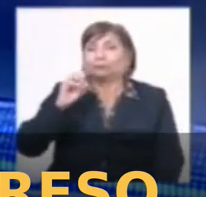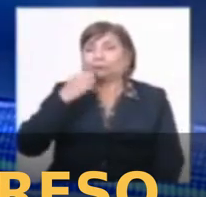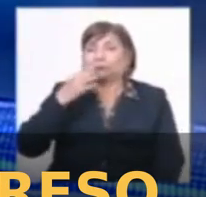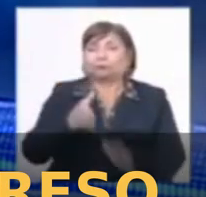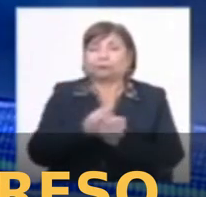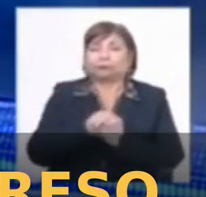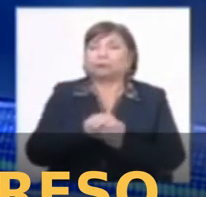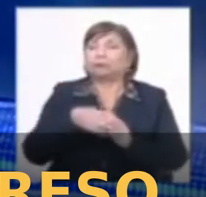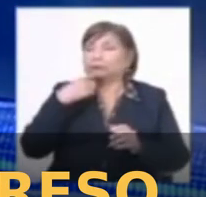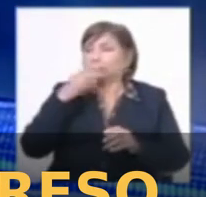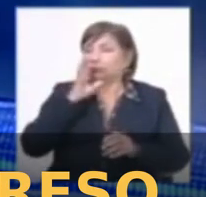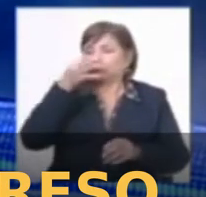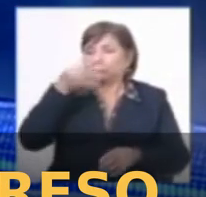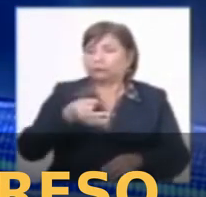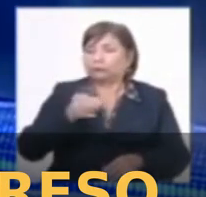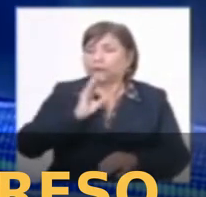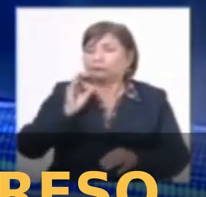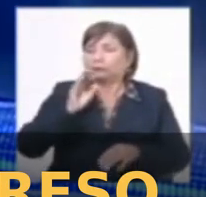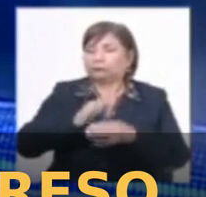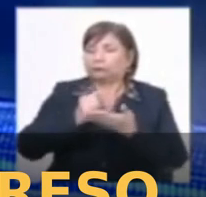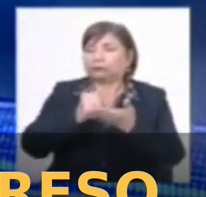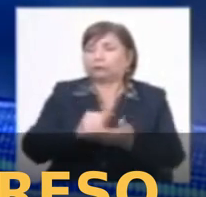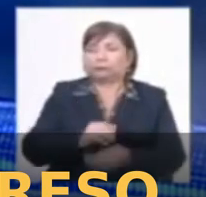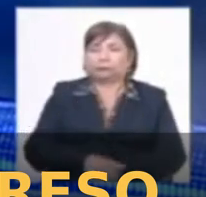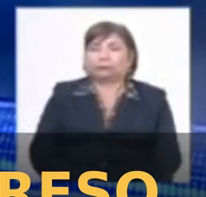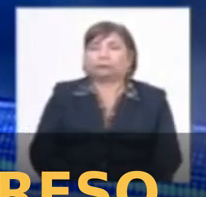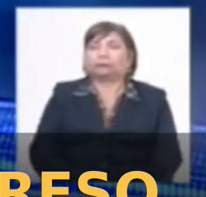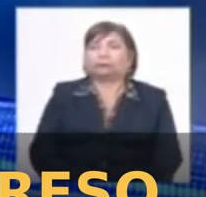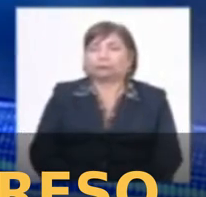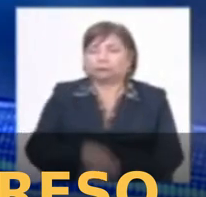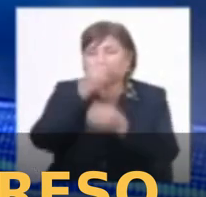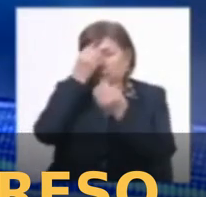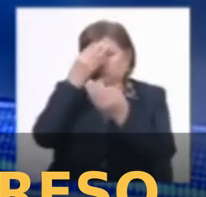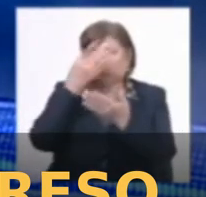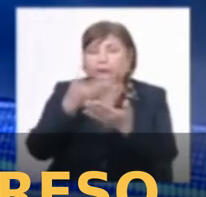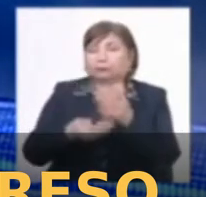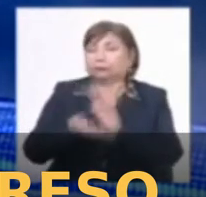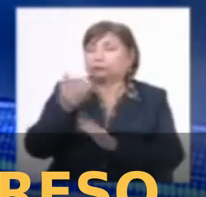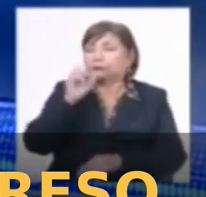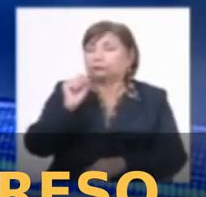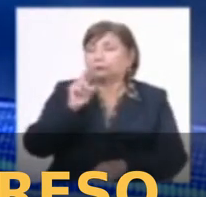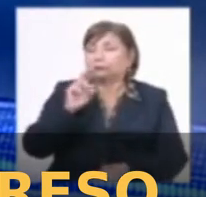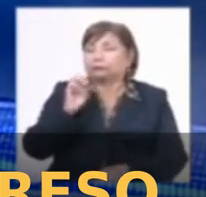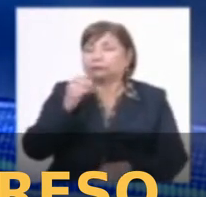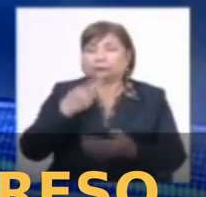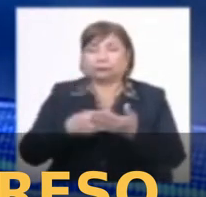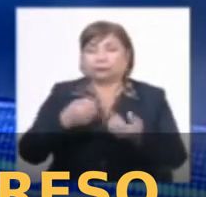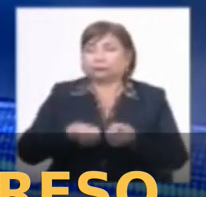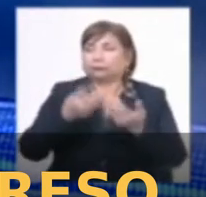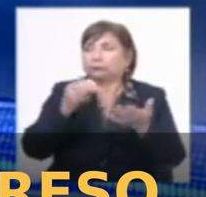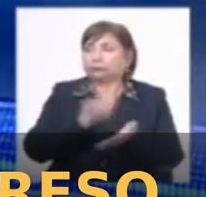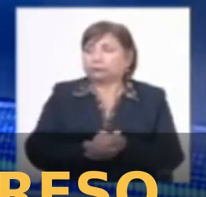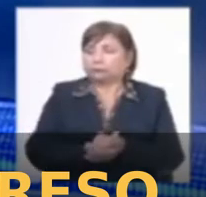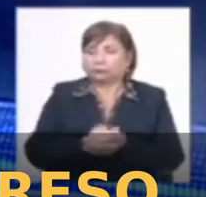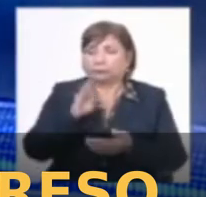Bruno Pacheco iba a hablar la verdad si no lo ayudaban. Informó que cuando fue a Zarratea habló con Fray Vázquez para que le entregue el encargo